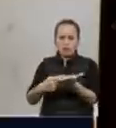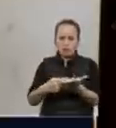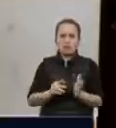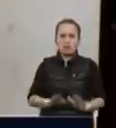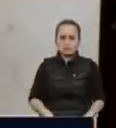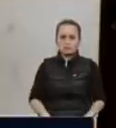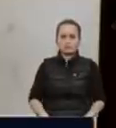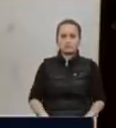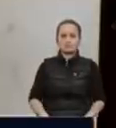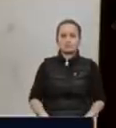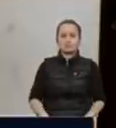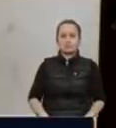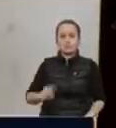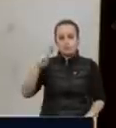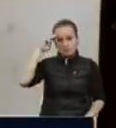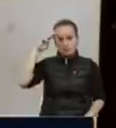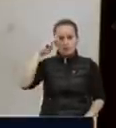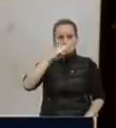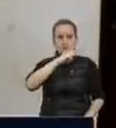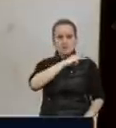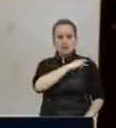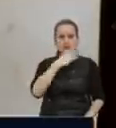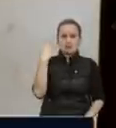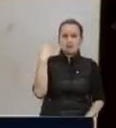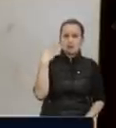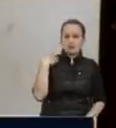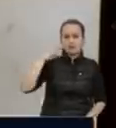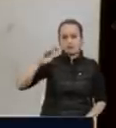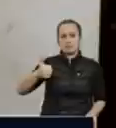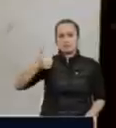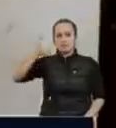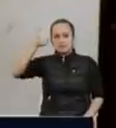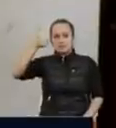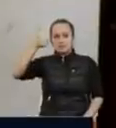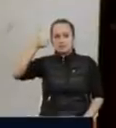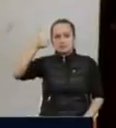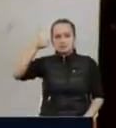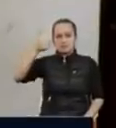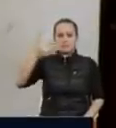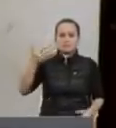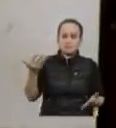Y el general viene de radiar, es como